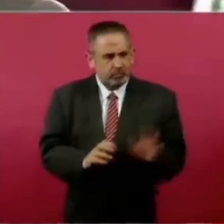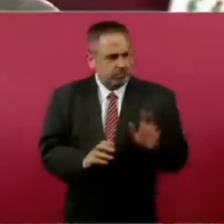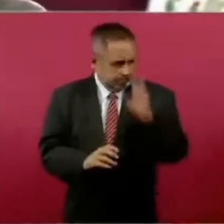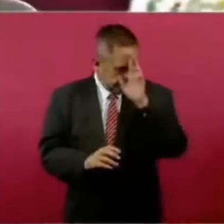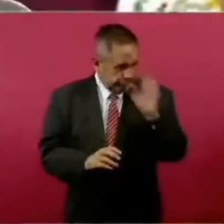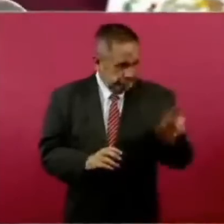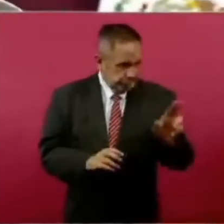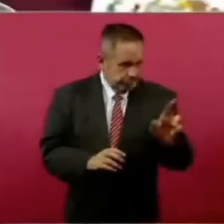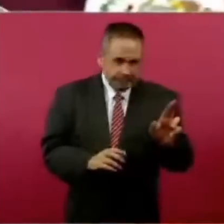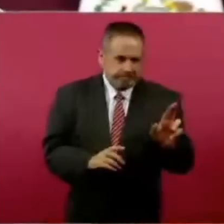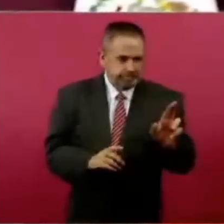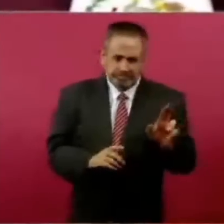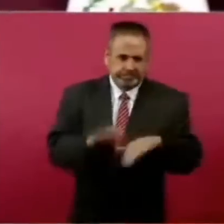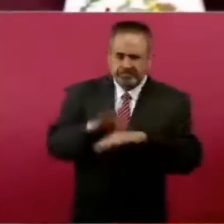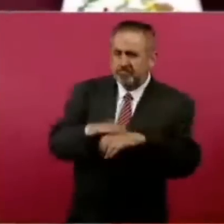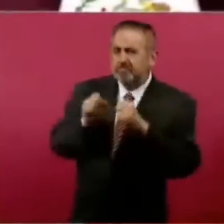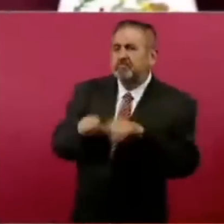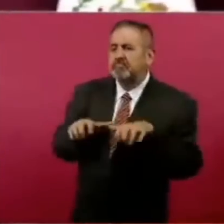Pero hay que ir a la segura.